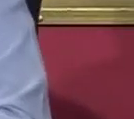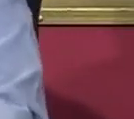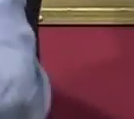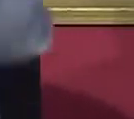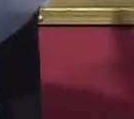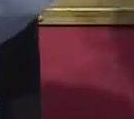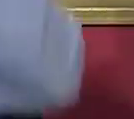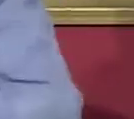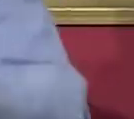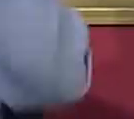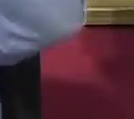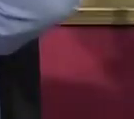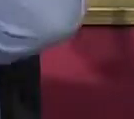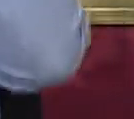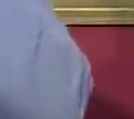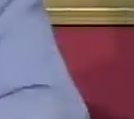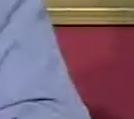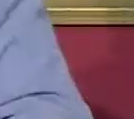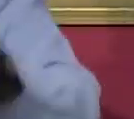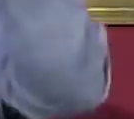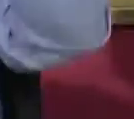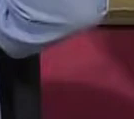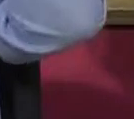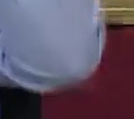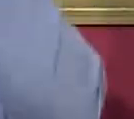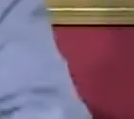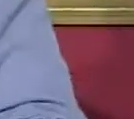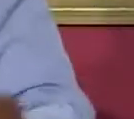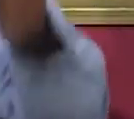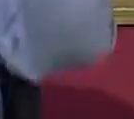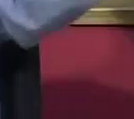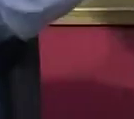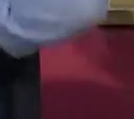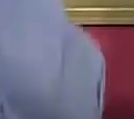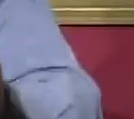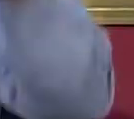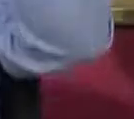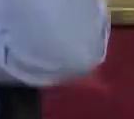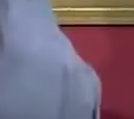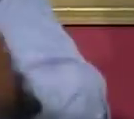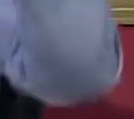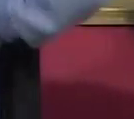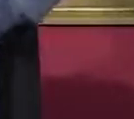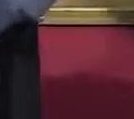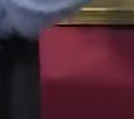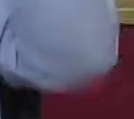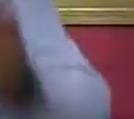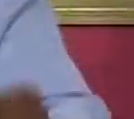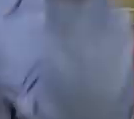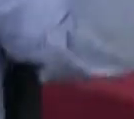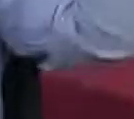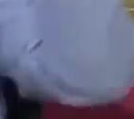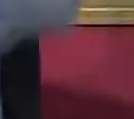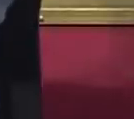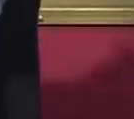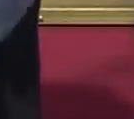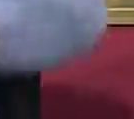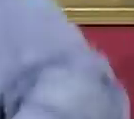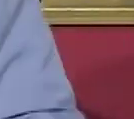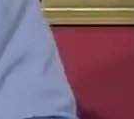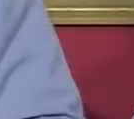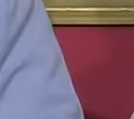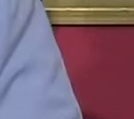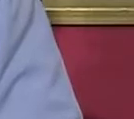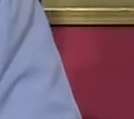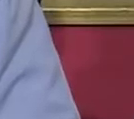debemos de entender que esta palabra nos ayuda a impulsarnos para buscar la presencia de nuestro Cristo.